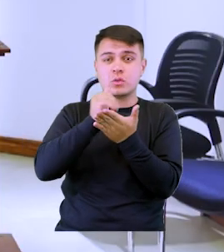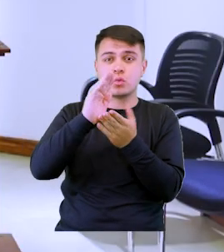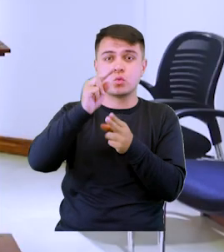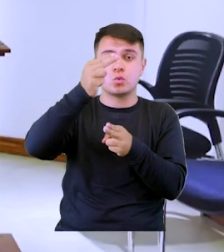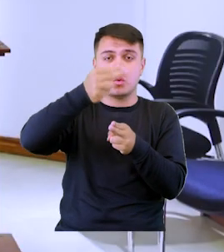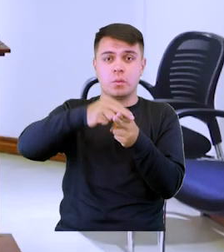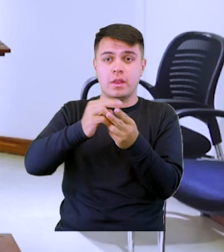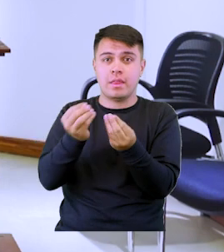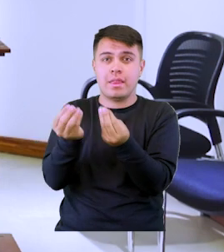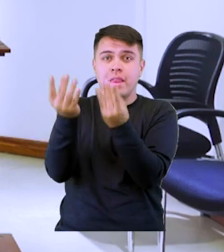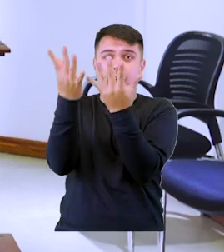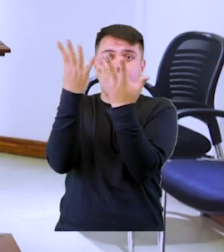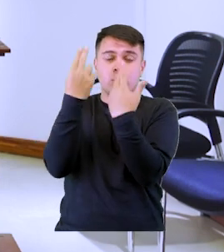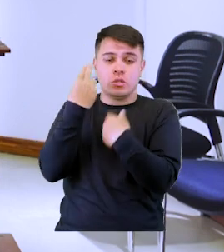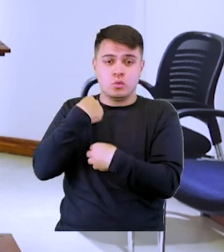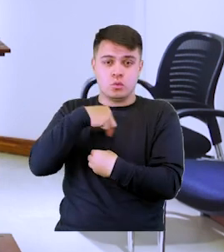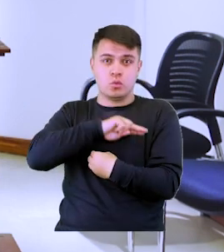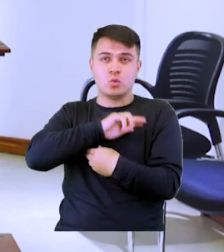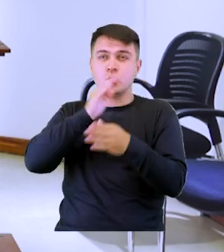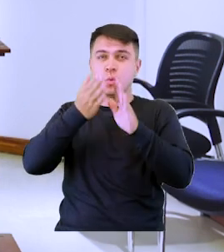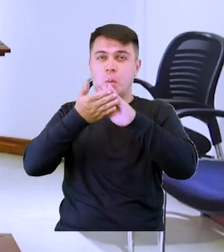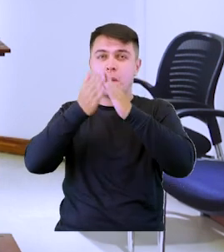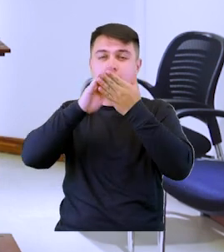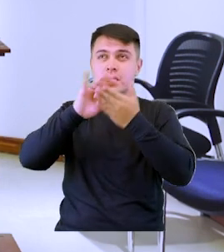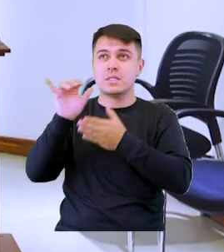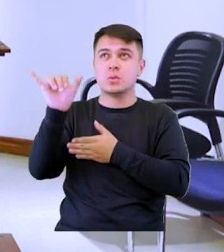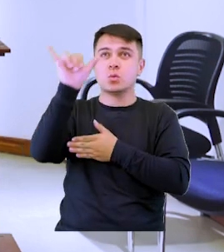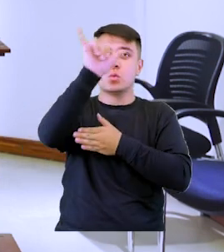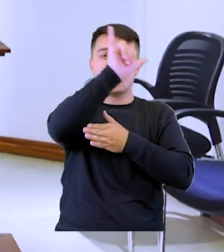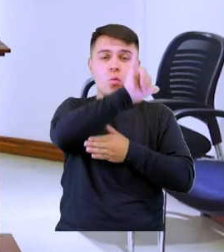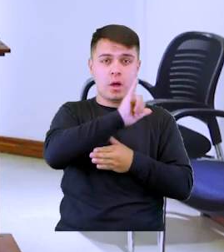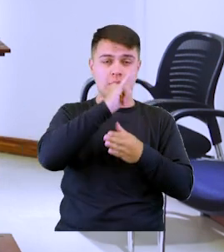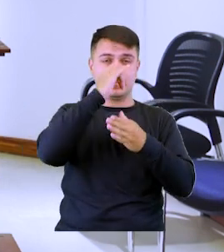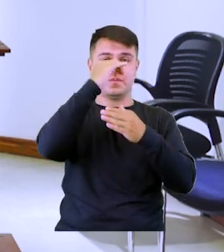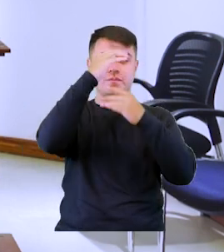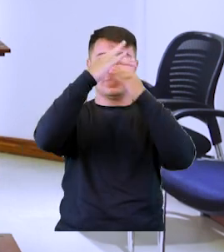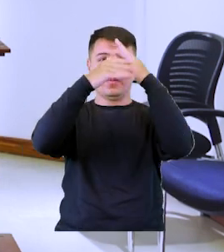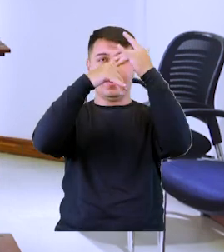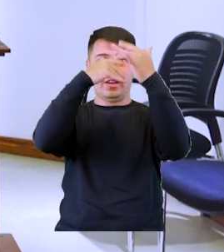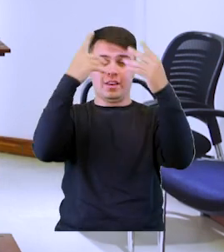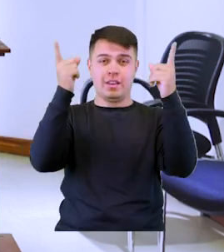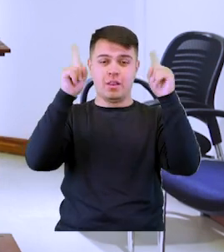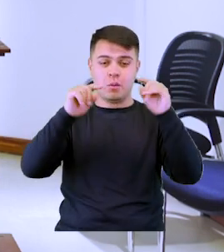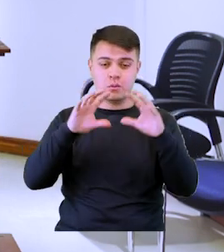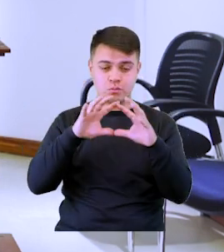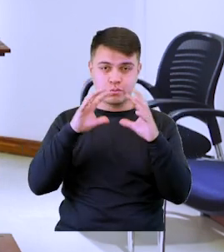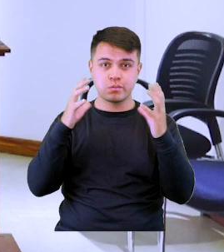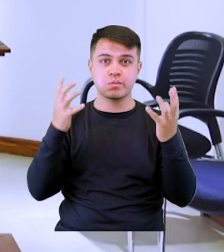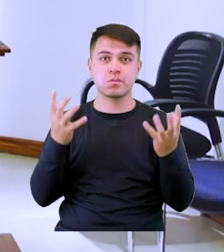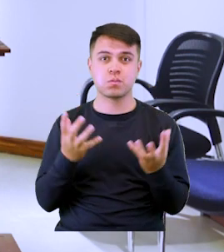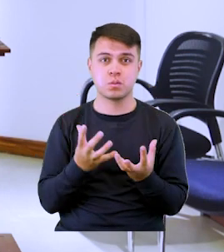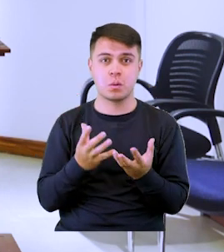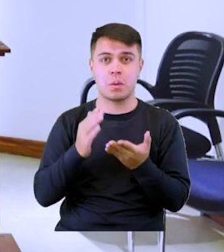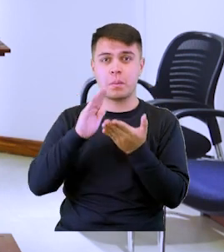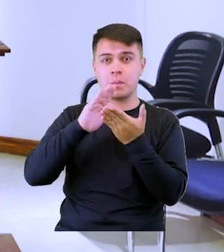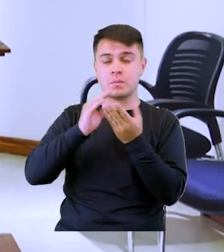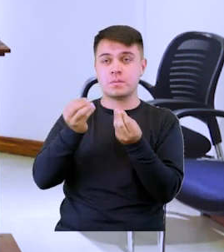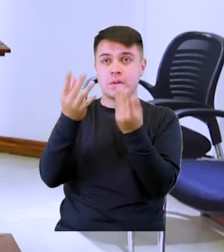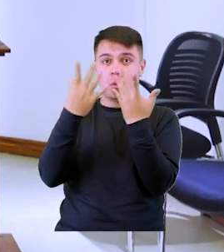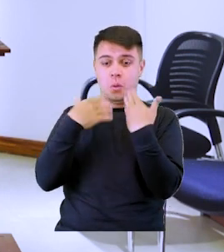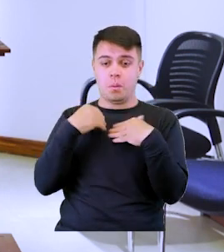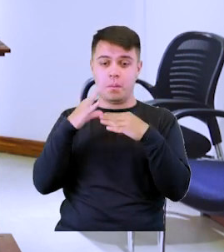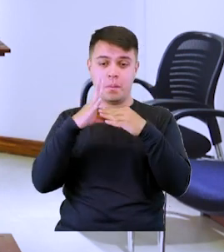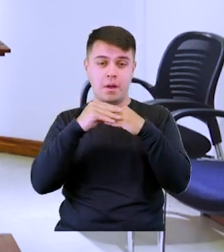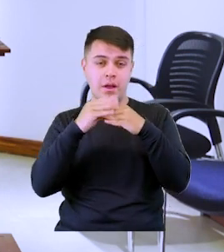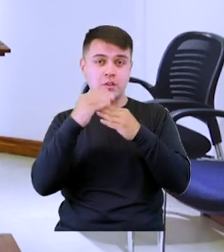santificado sea tu nombre, venga a nosotros tu reino, hágase tu voluntad en la tierra como en el cielo.